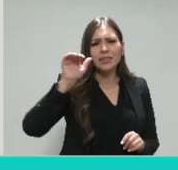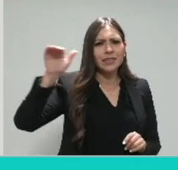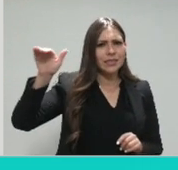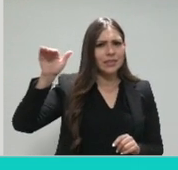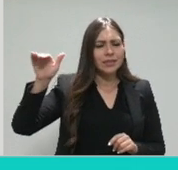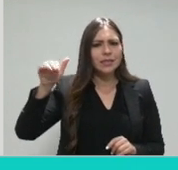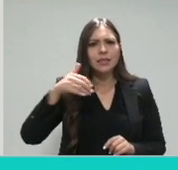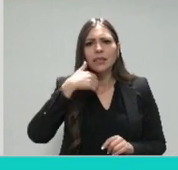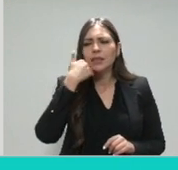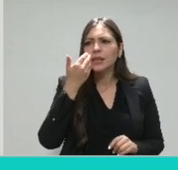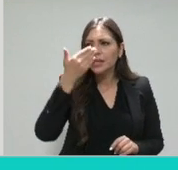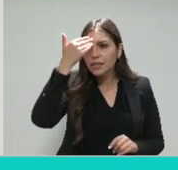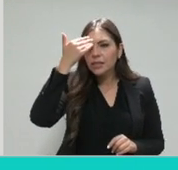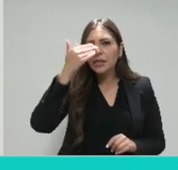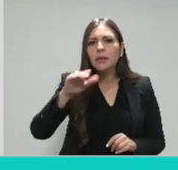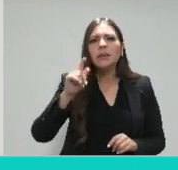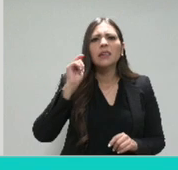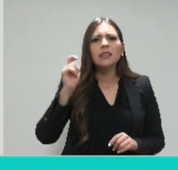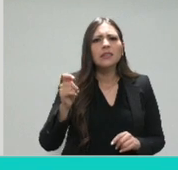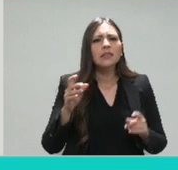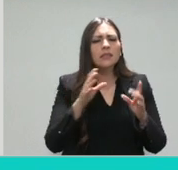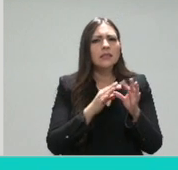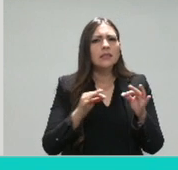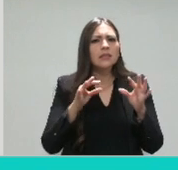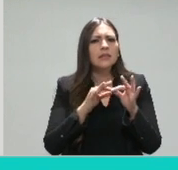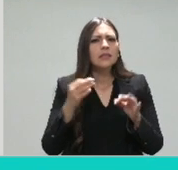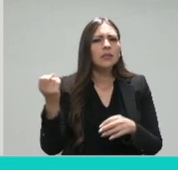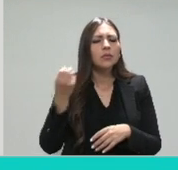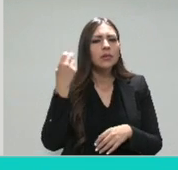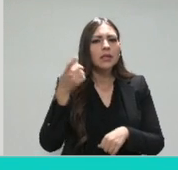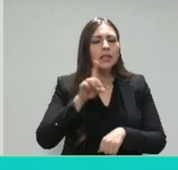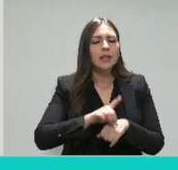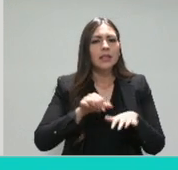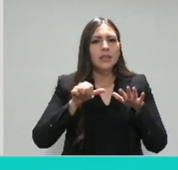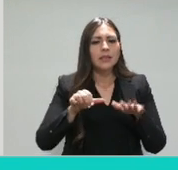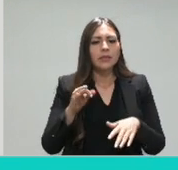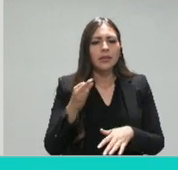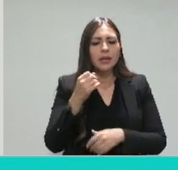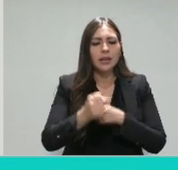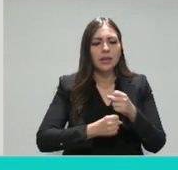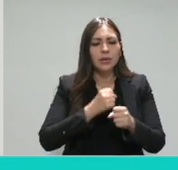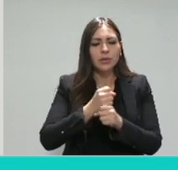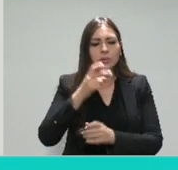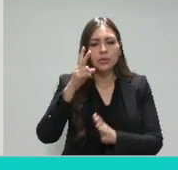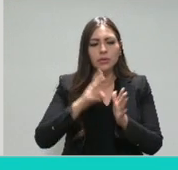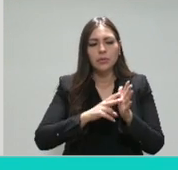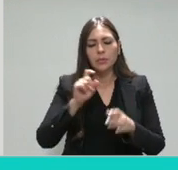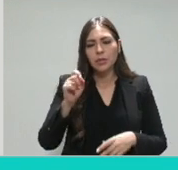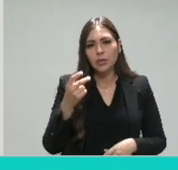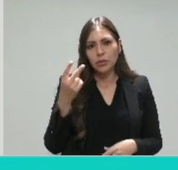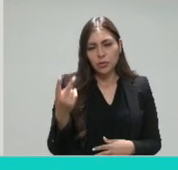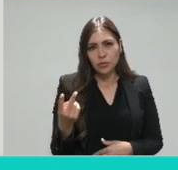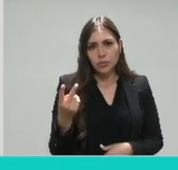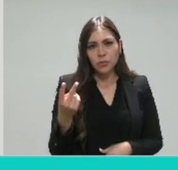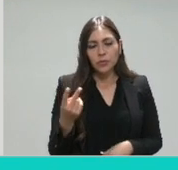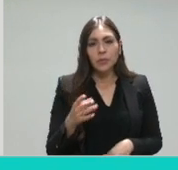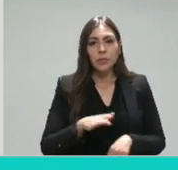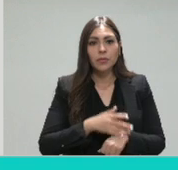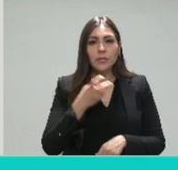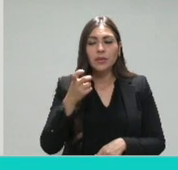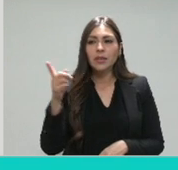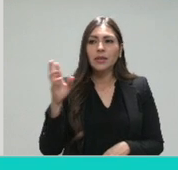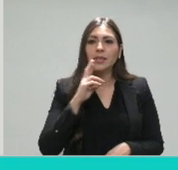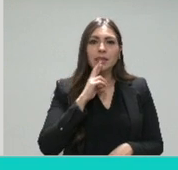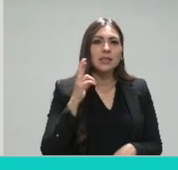conocer respecto a lo expuesto en la conferencia de prensa del día 16 de febrero del año 2022. De esta manera, las respuestas